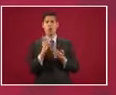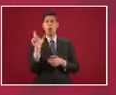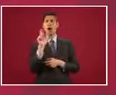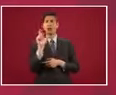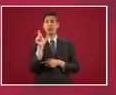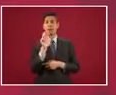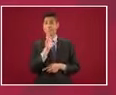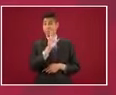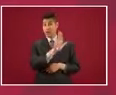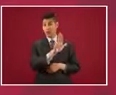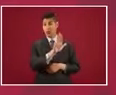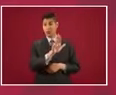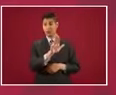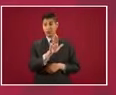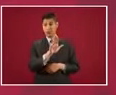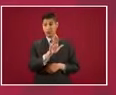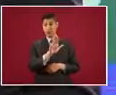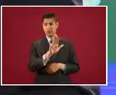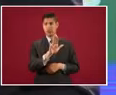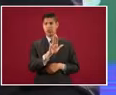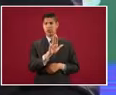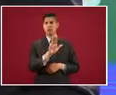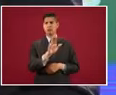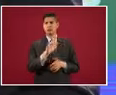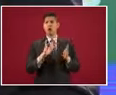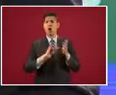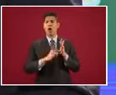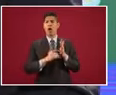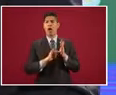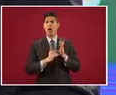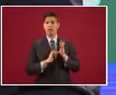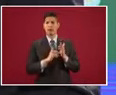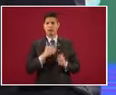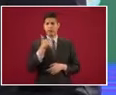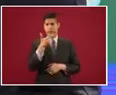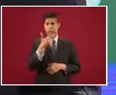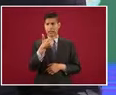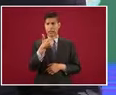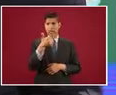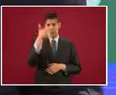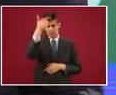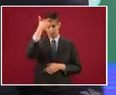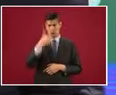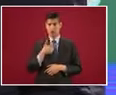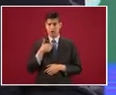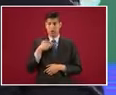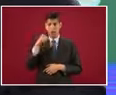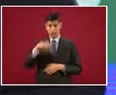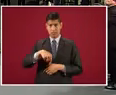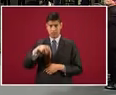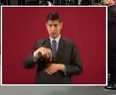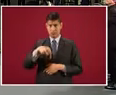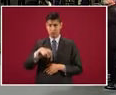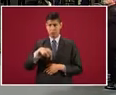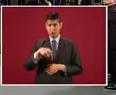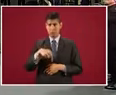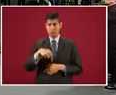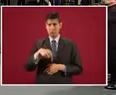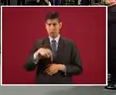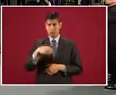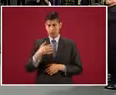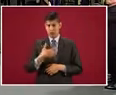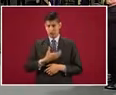miércoles a las 7 de la noche aquí en Palacio. Estoy invitando